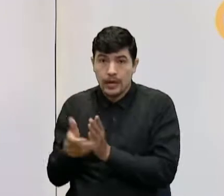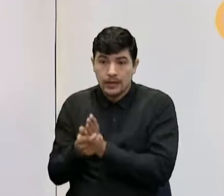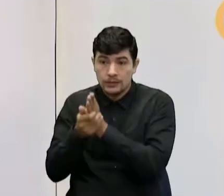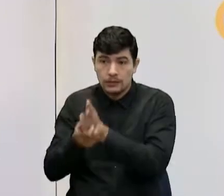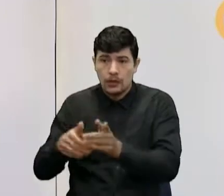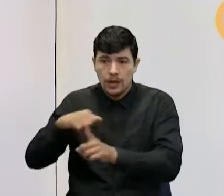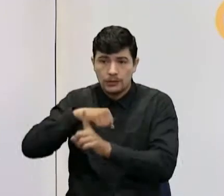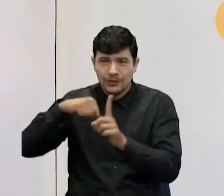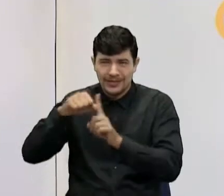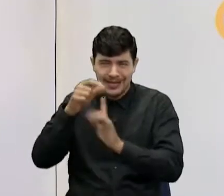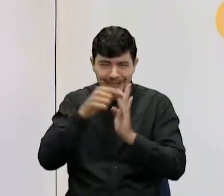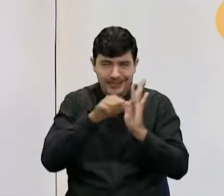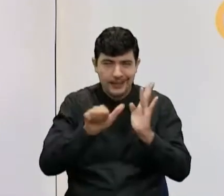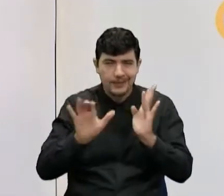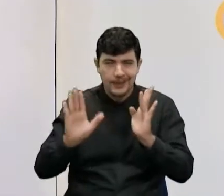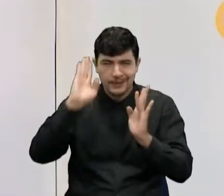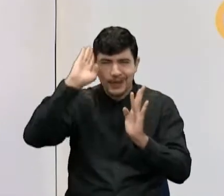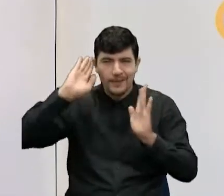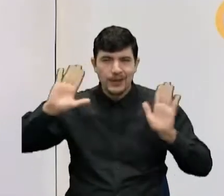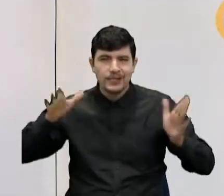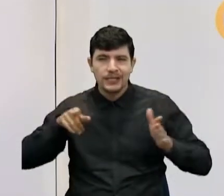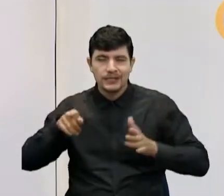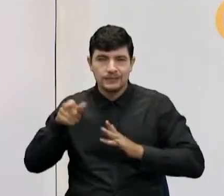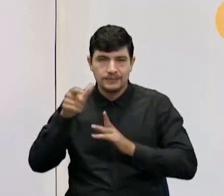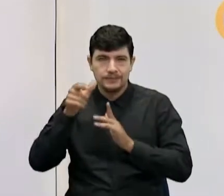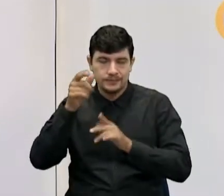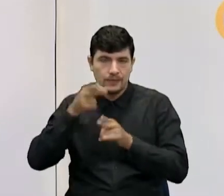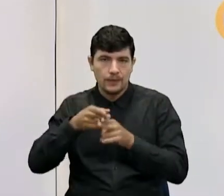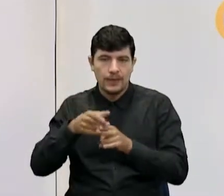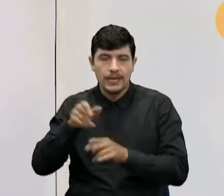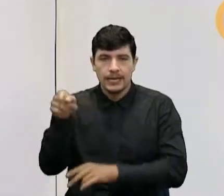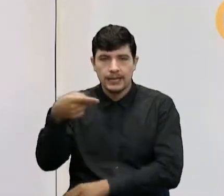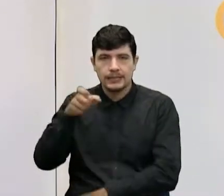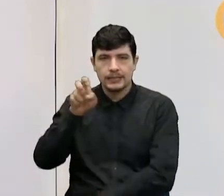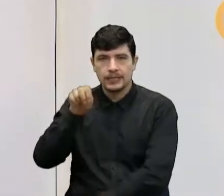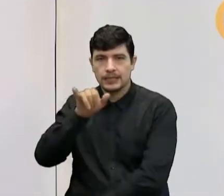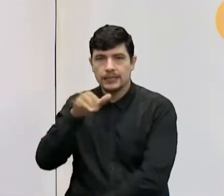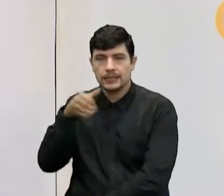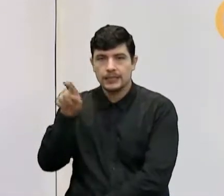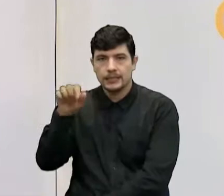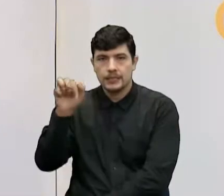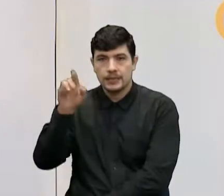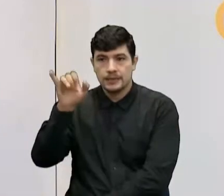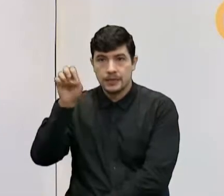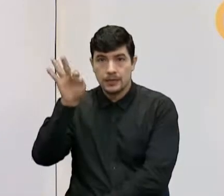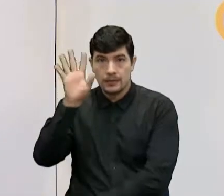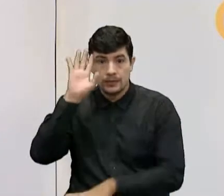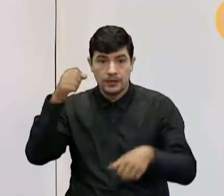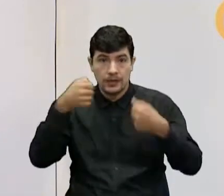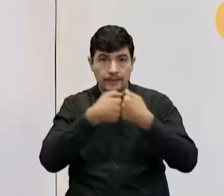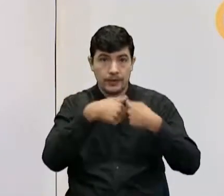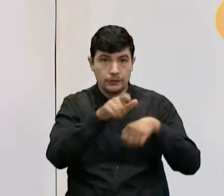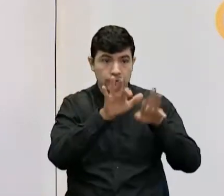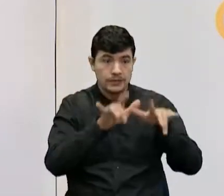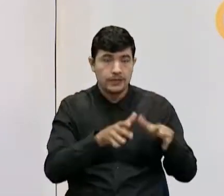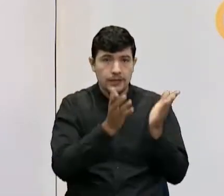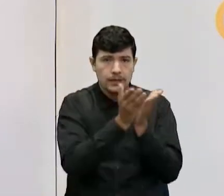Aquellos que tienen El recurso económico Y lo pueden hacer Para que los jóvenes En Colombia Sigan estudiando Estudiando Veamos el siguiente video